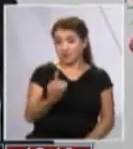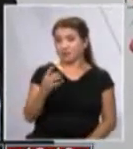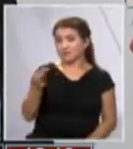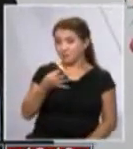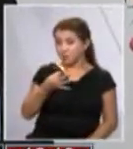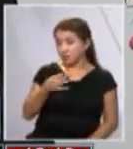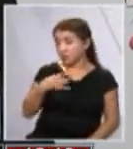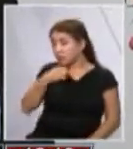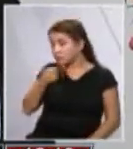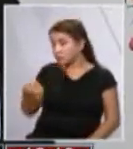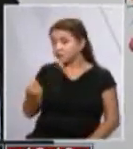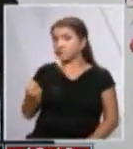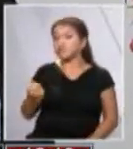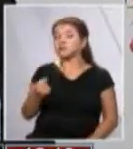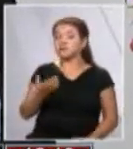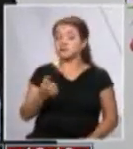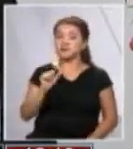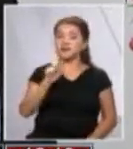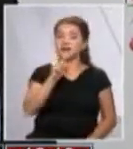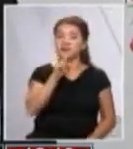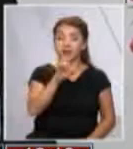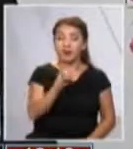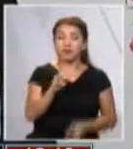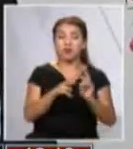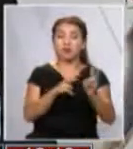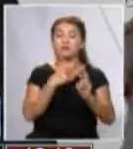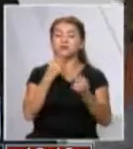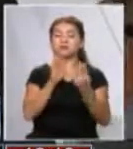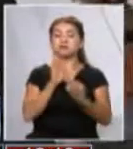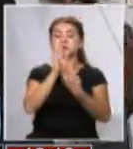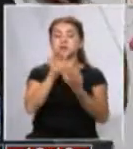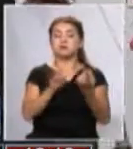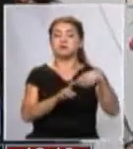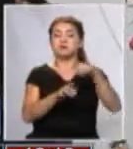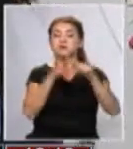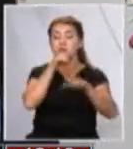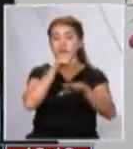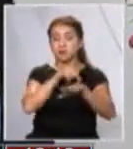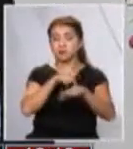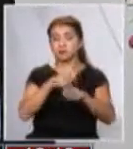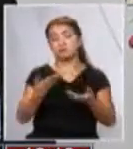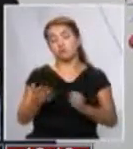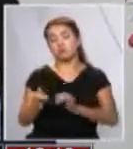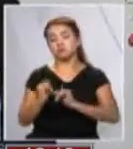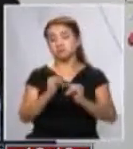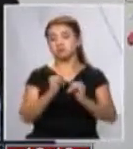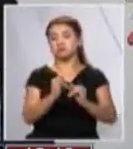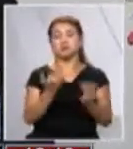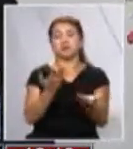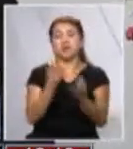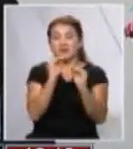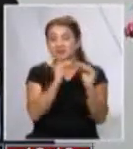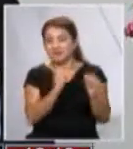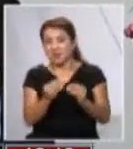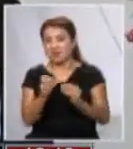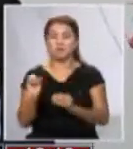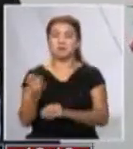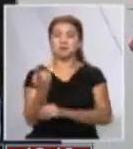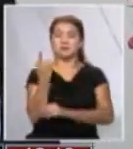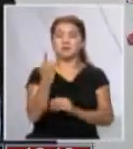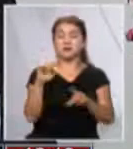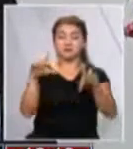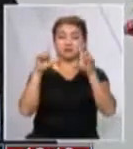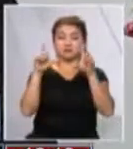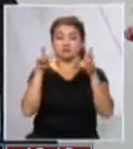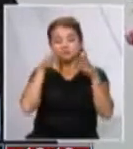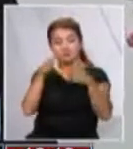que el ministro Álvaro Elizalde realice una vocería dentro de los próximos minutos para comunicar qué fue lo que se discutió, cuáles son los principales énfasis